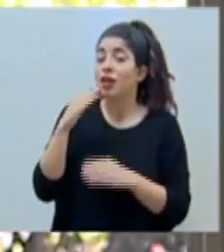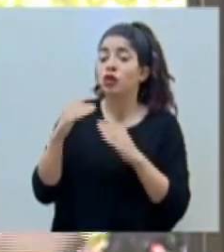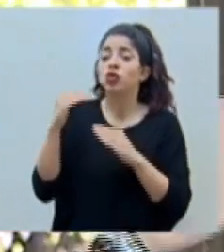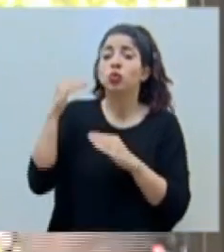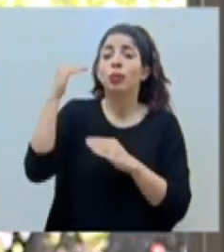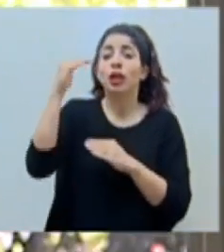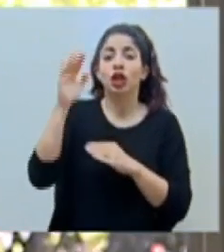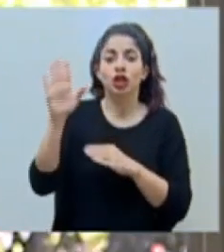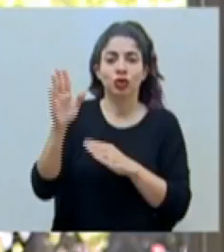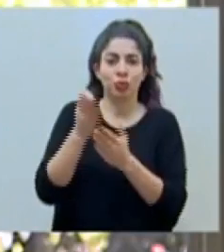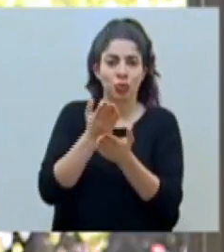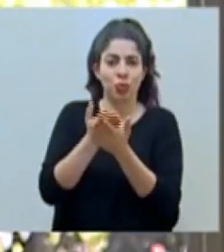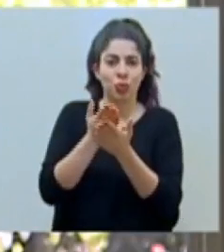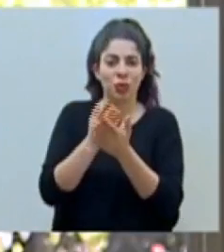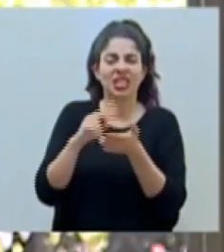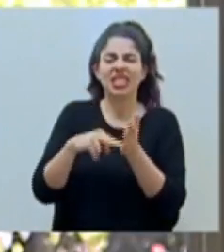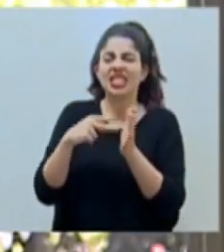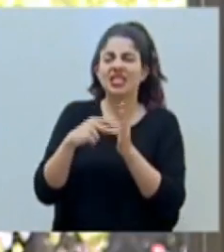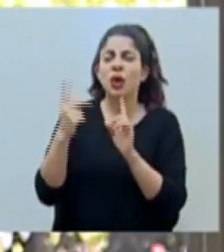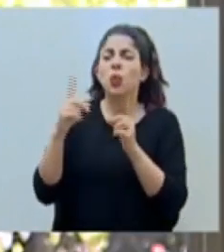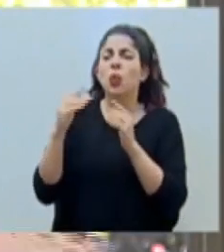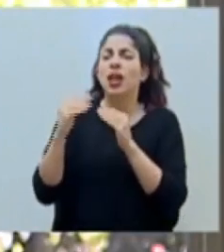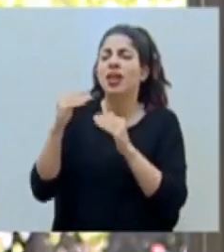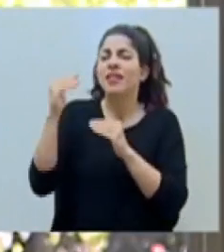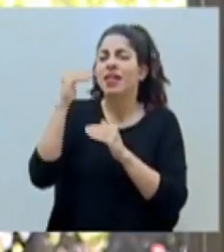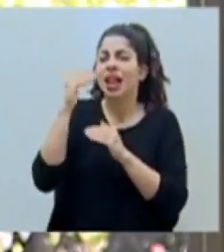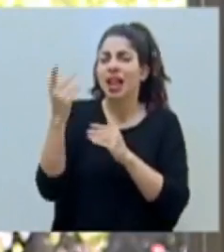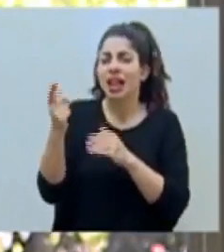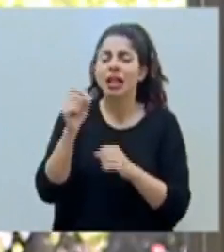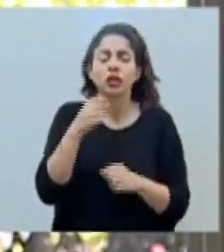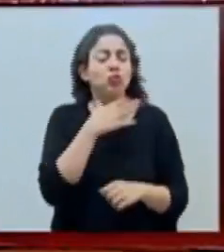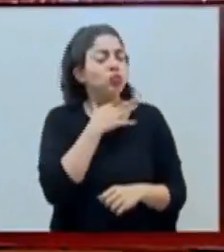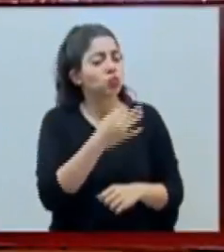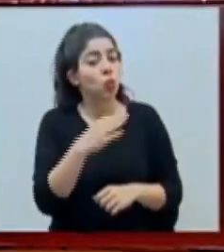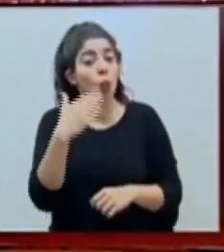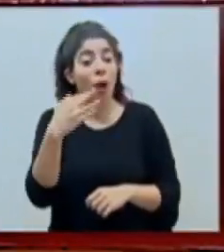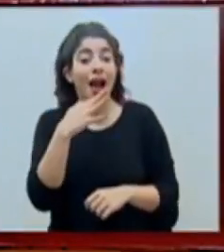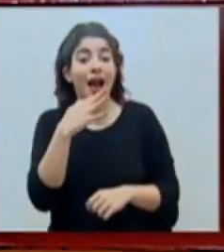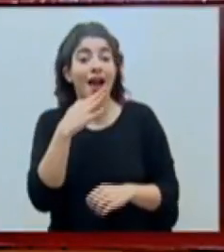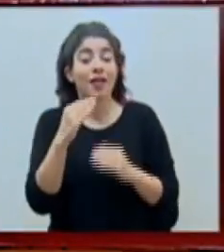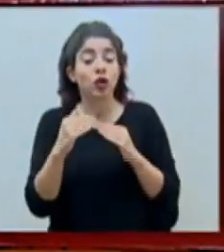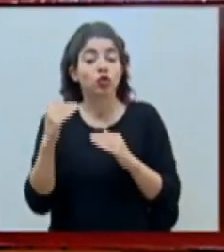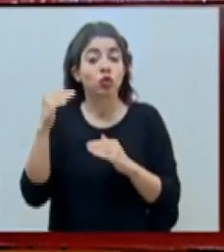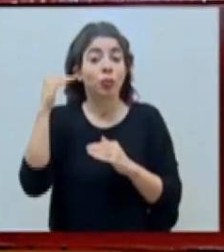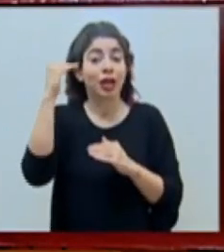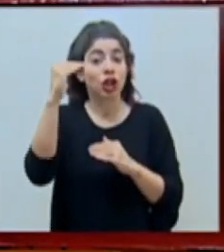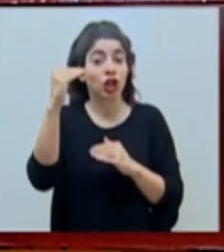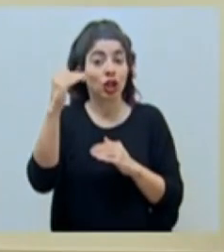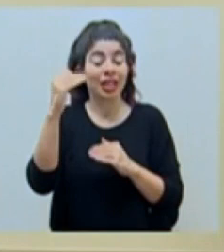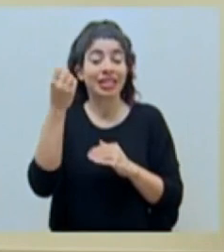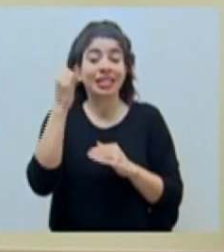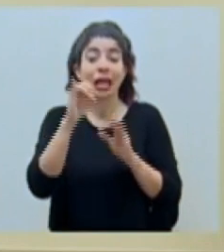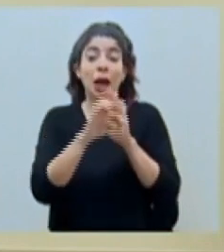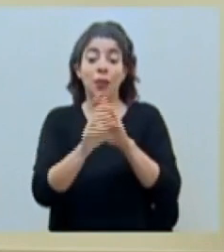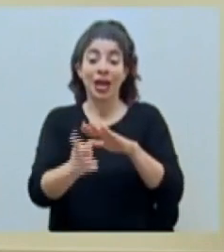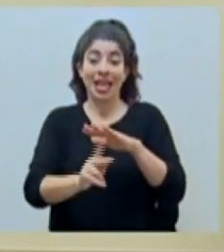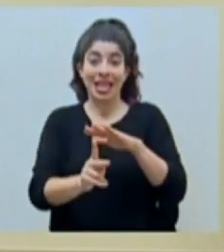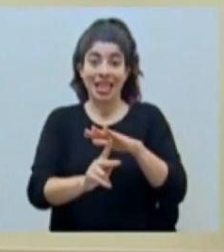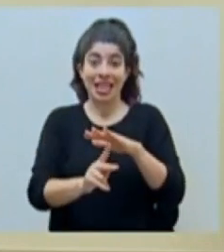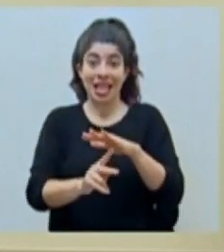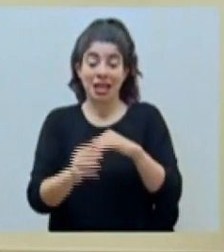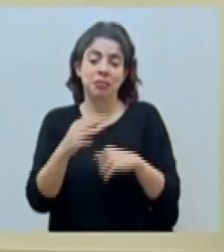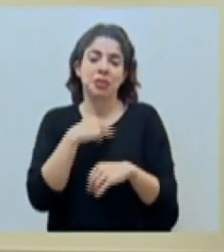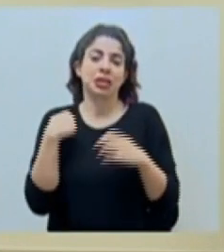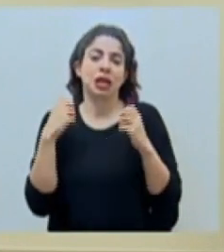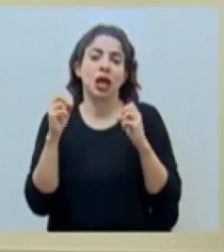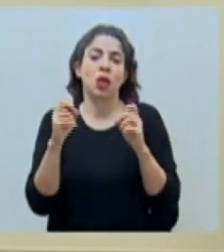superiores en la propuesta que acaban de presentar, ¿a qué niveles nos referimos para evitar alguna confusión? Claro, con todo gusto. Cuando hablamos de grados superiores, si tenemos un kinder que llamamos en el Ministerio